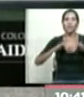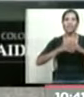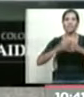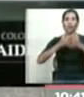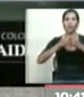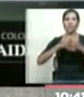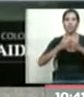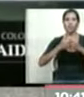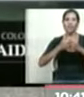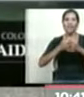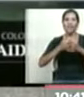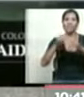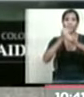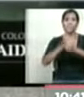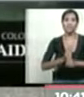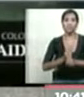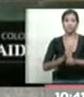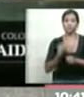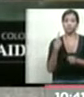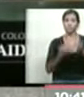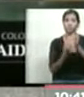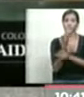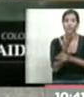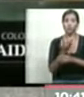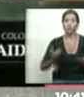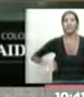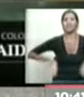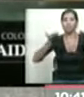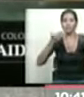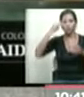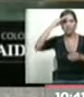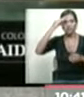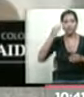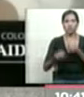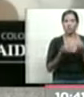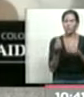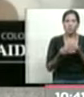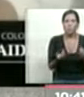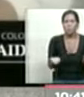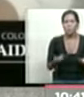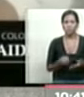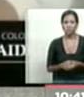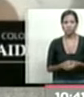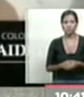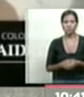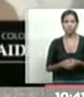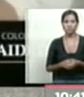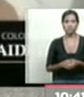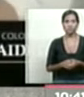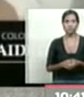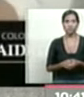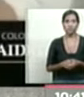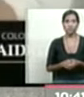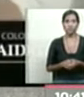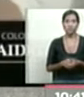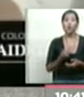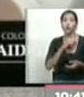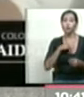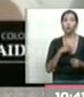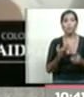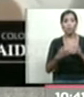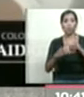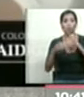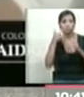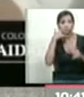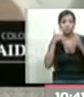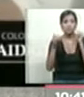que el 1 de mayo, por ejemplo, haya un pronunciamiento militar. ¿Con quién se comunican ustedes? Bueno, nos hemos comunicado con algunos políticos, que